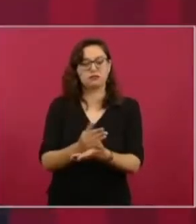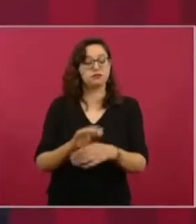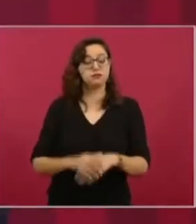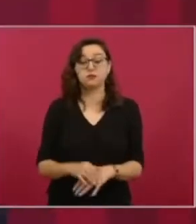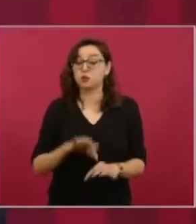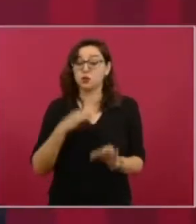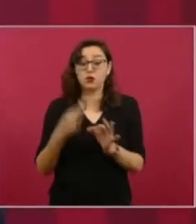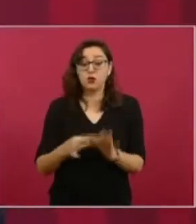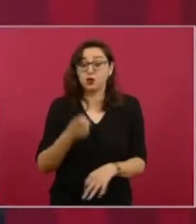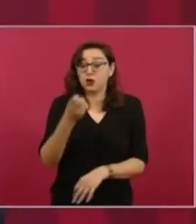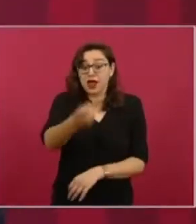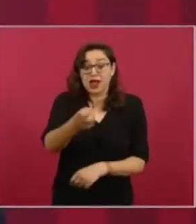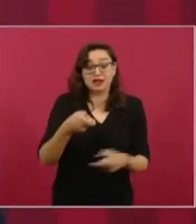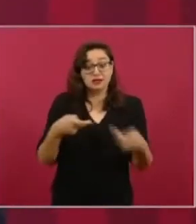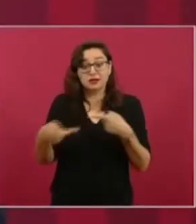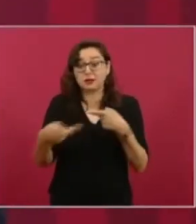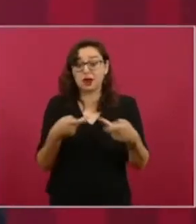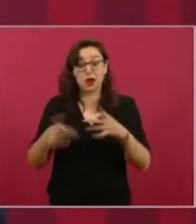Ese es el plan.